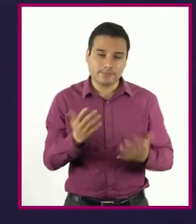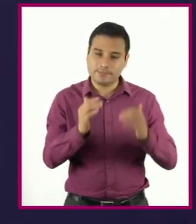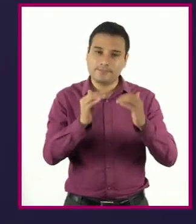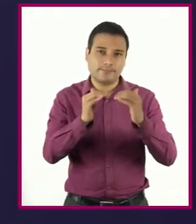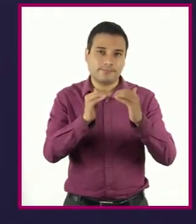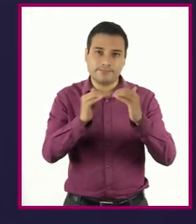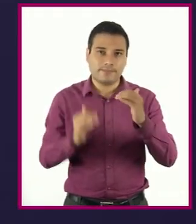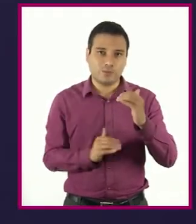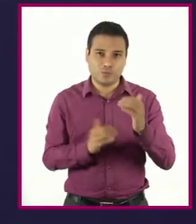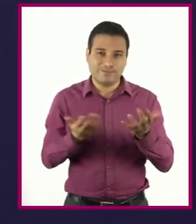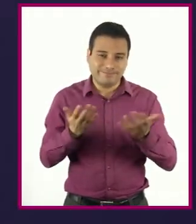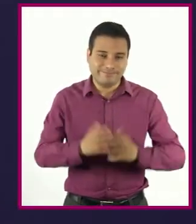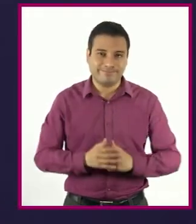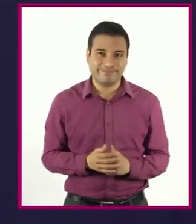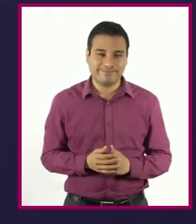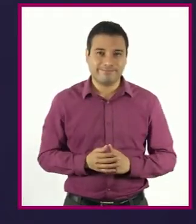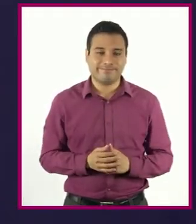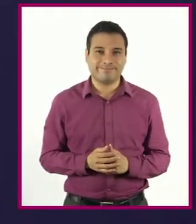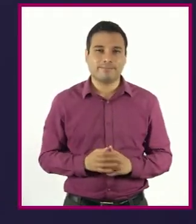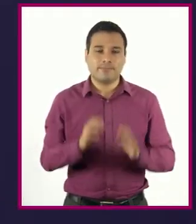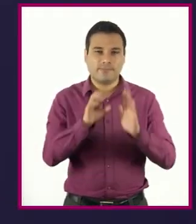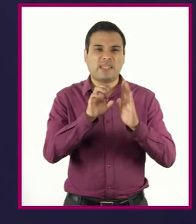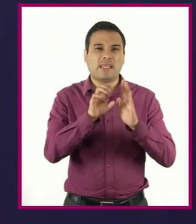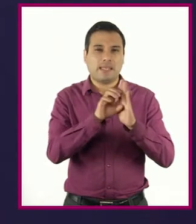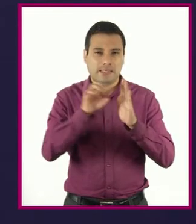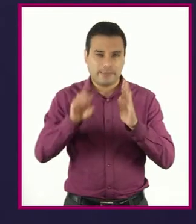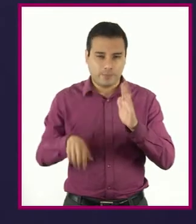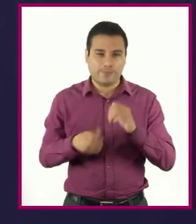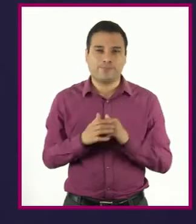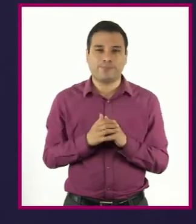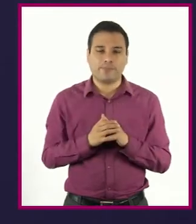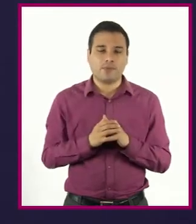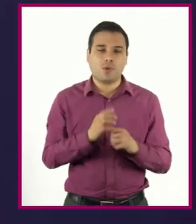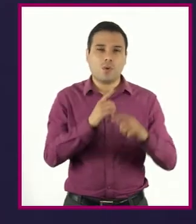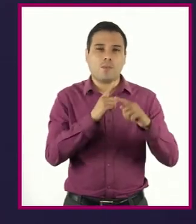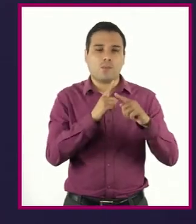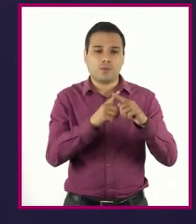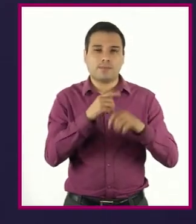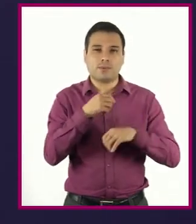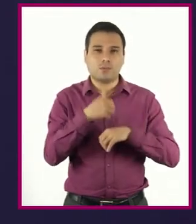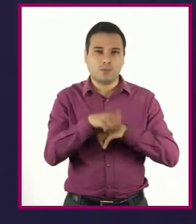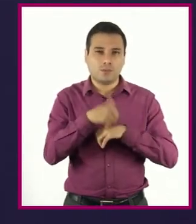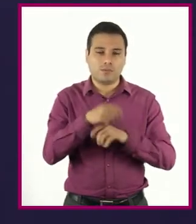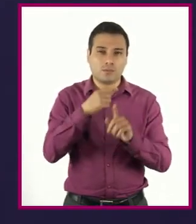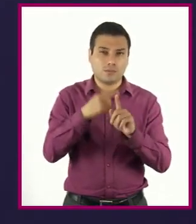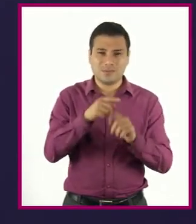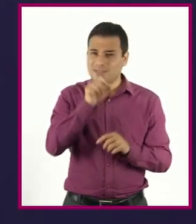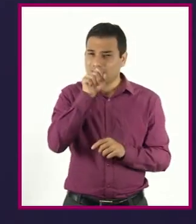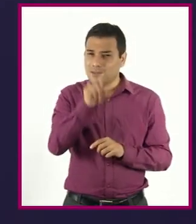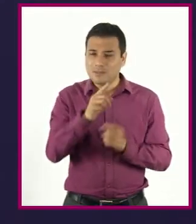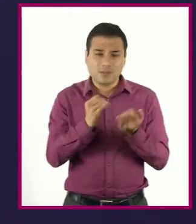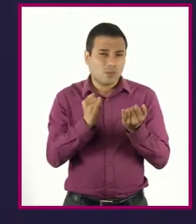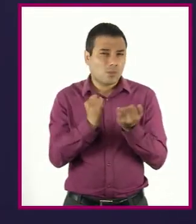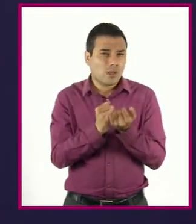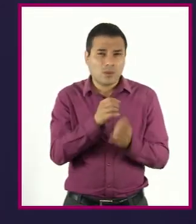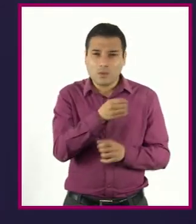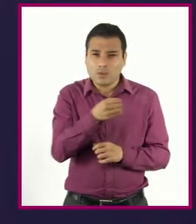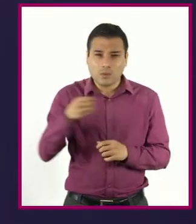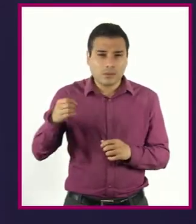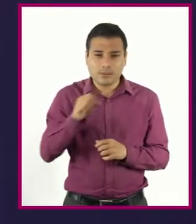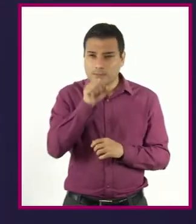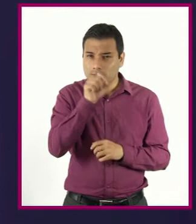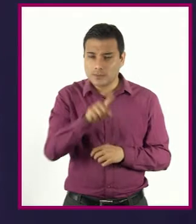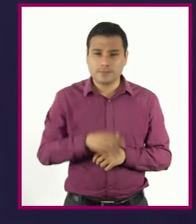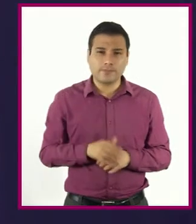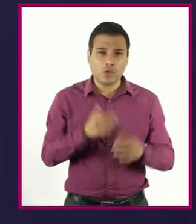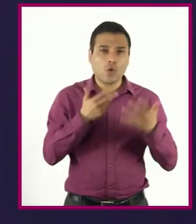Si esta misma relación se multiplica por un número positivo, también se mantiene la relación de orden.